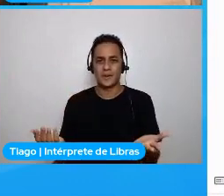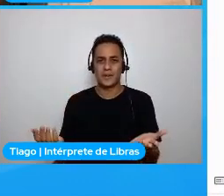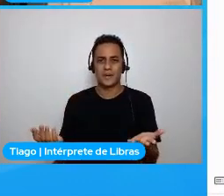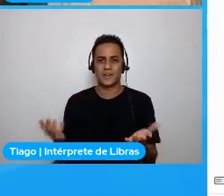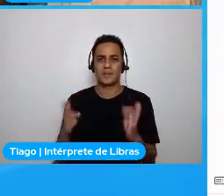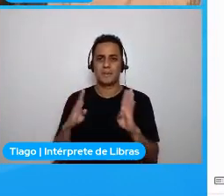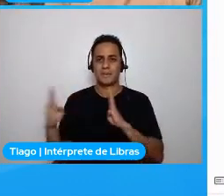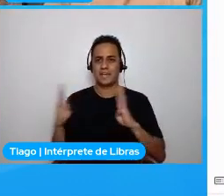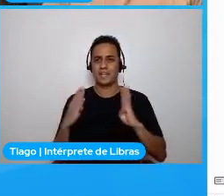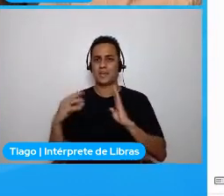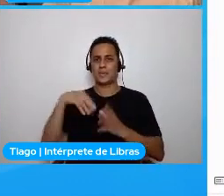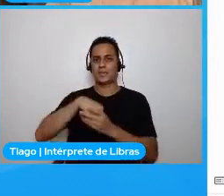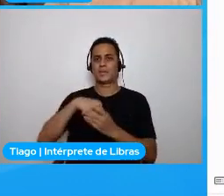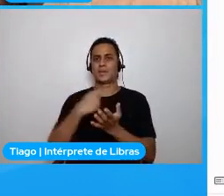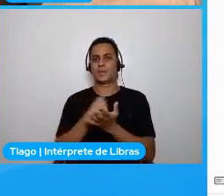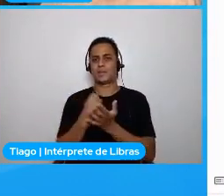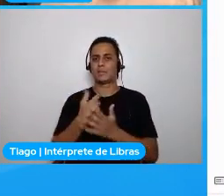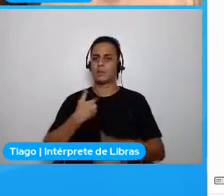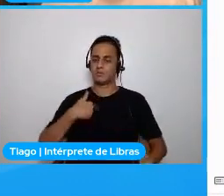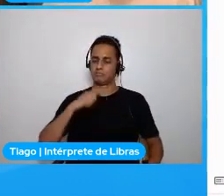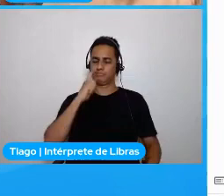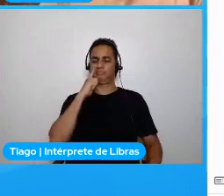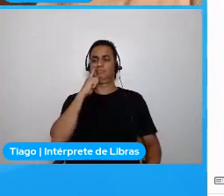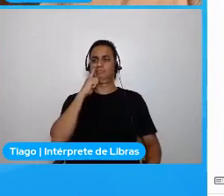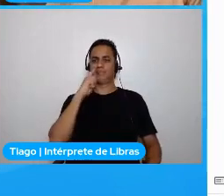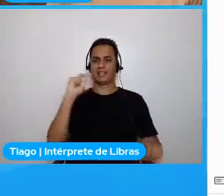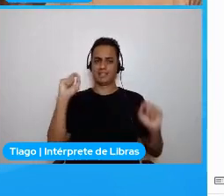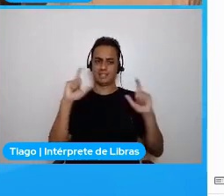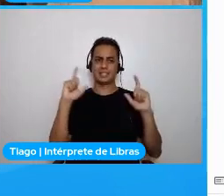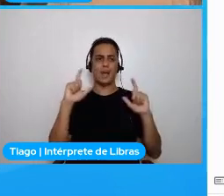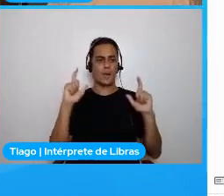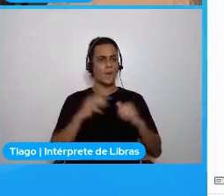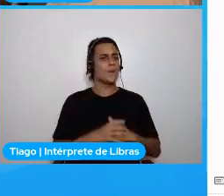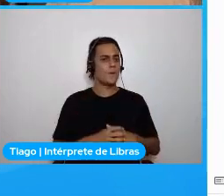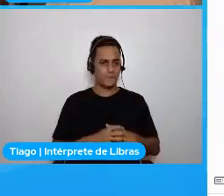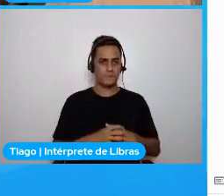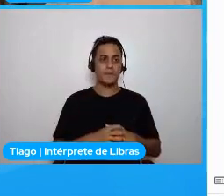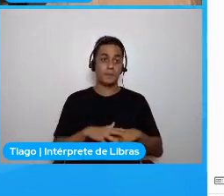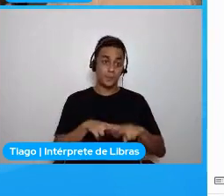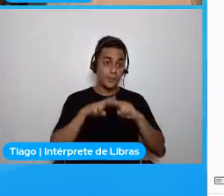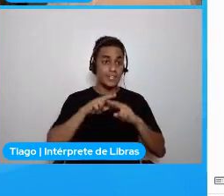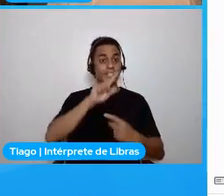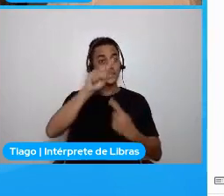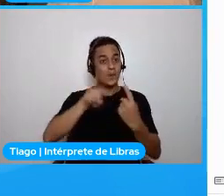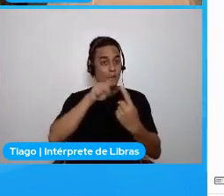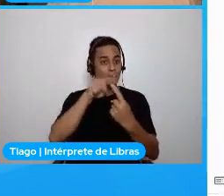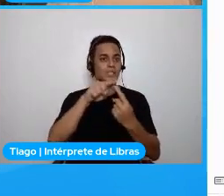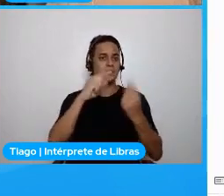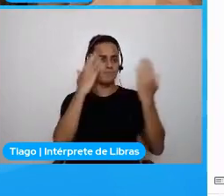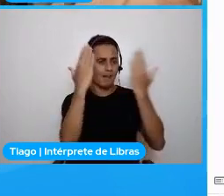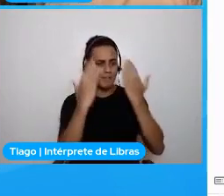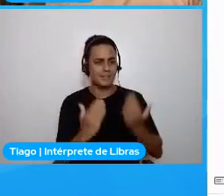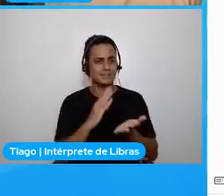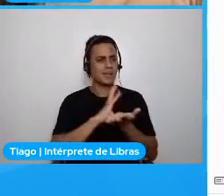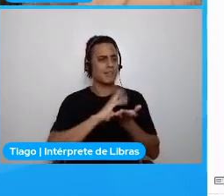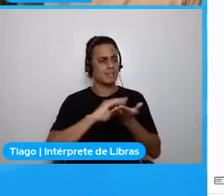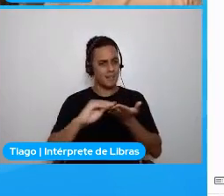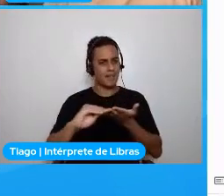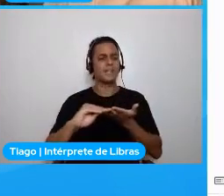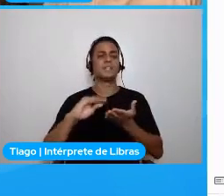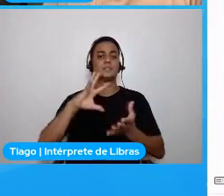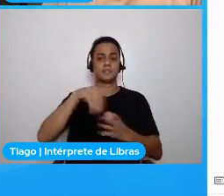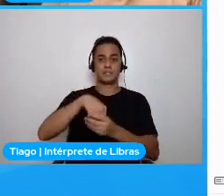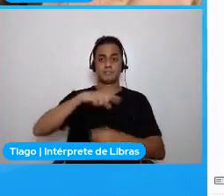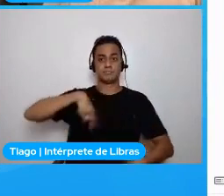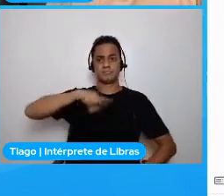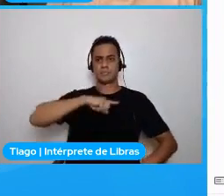en estos contratos. Me llama la atención. Y ese es el objetivo de analizar los datos de compras públicas, que te llame la atención y empezar a